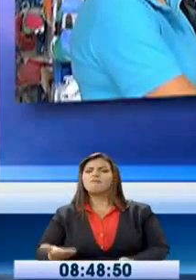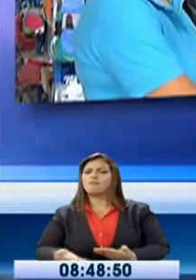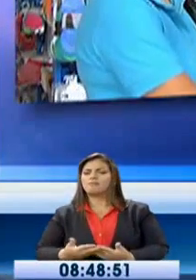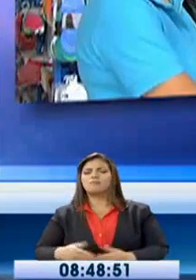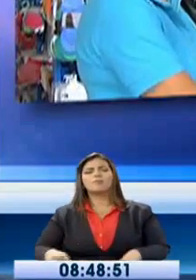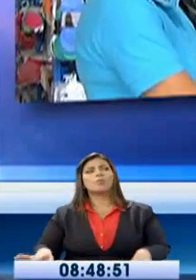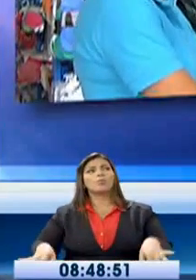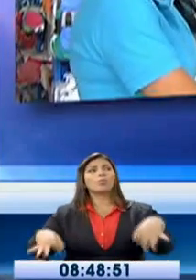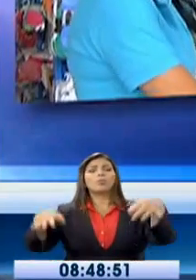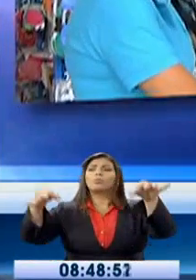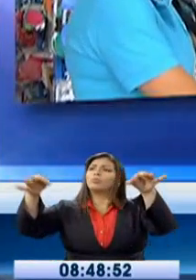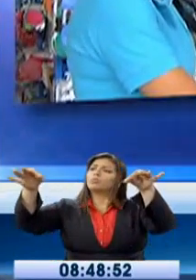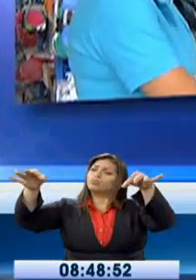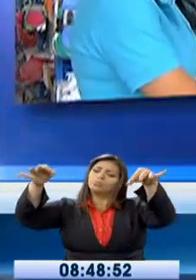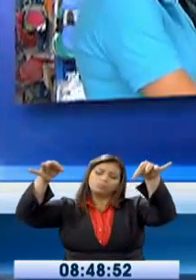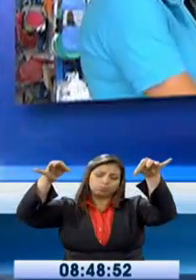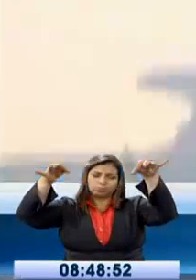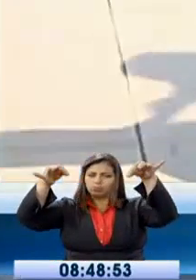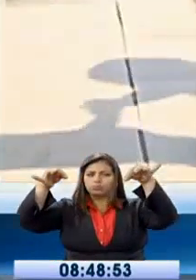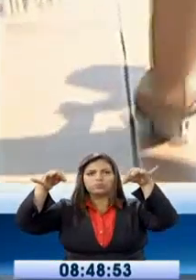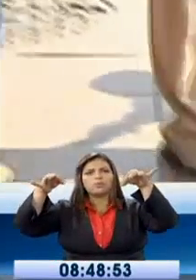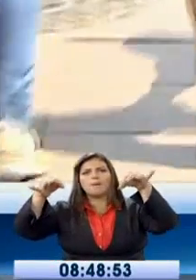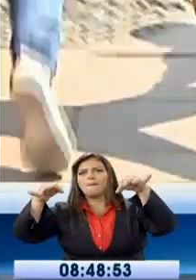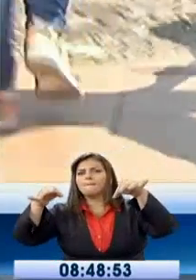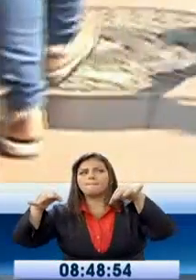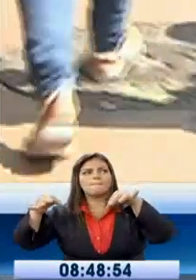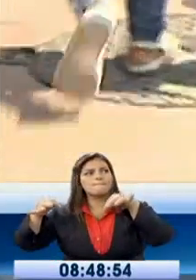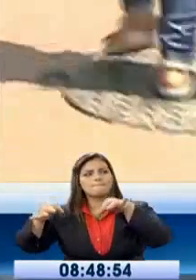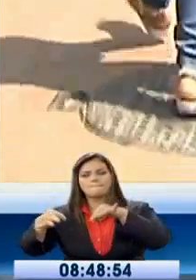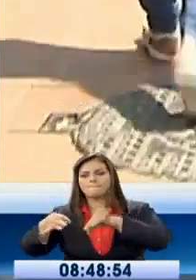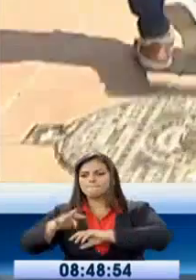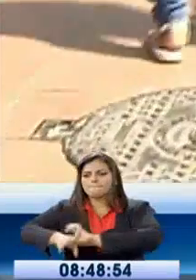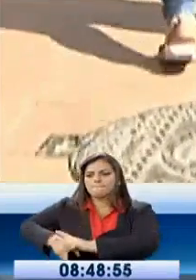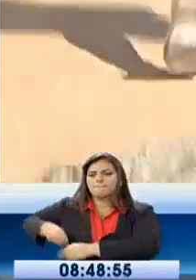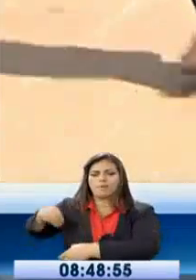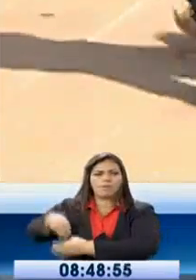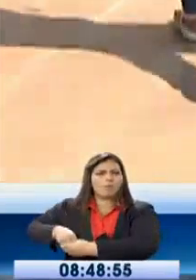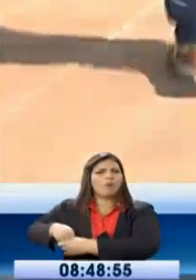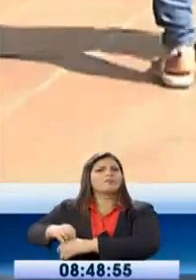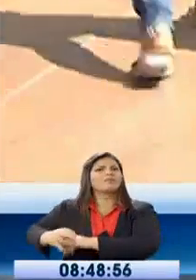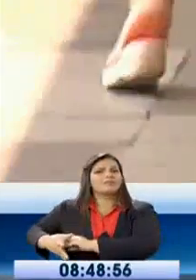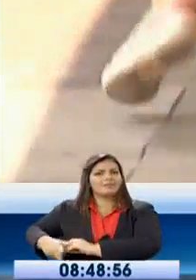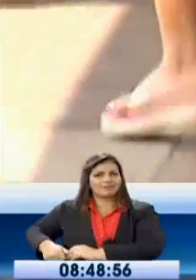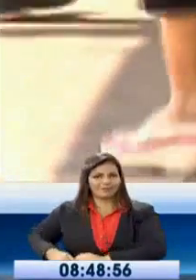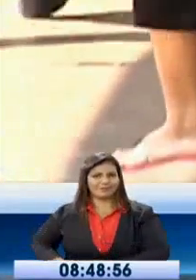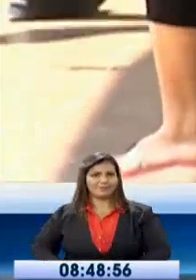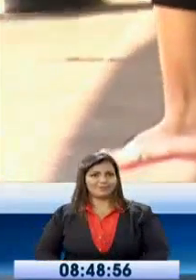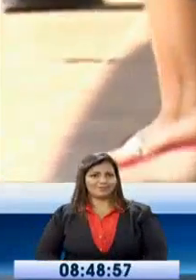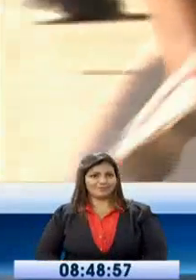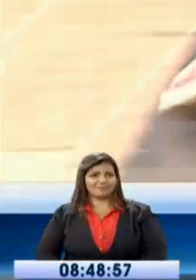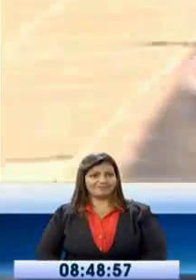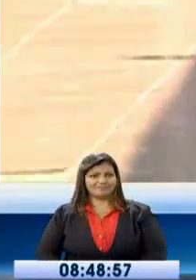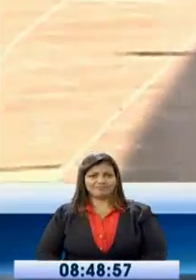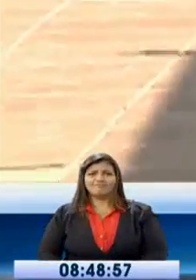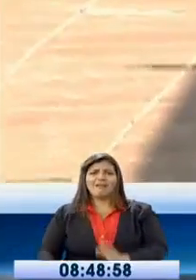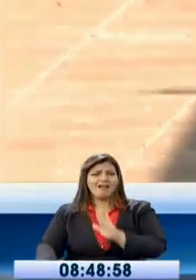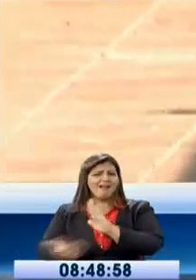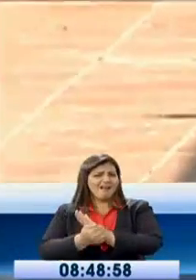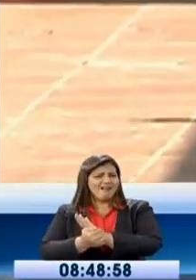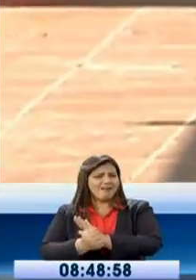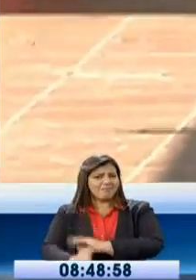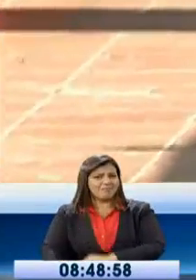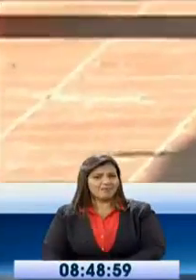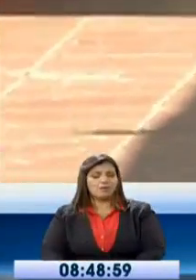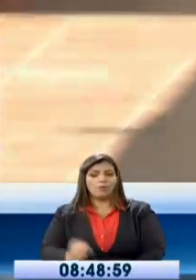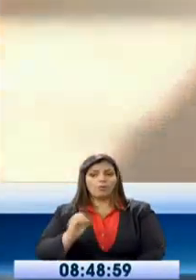lo que la gente tiene una astucia para lo malo. Y lo más lamentable es que en ciertos casos, los niños forman parte de las